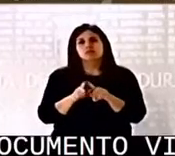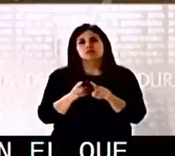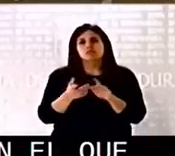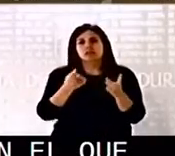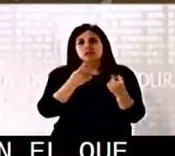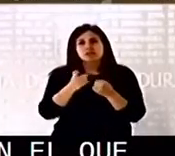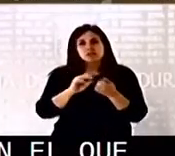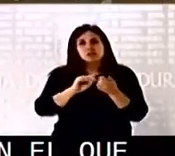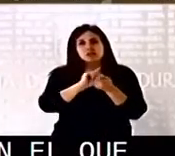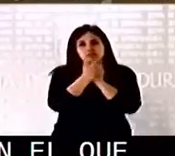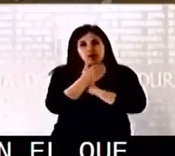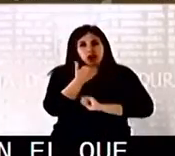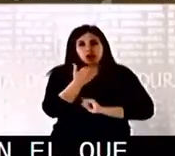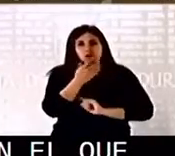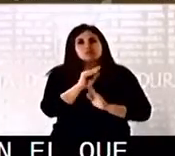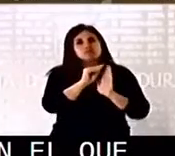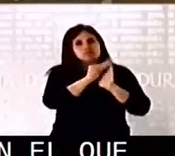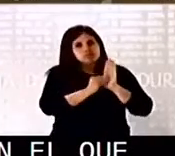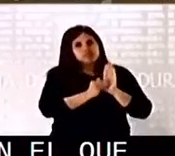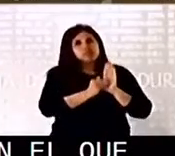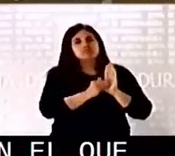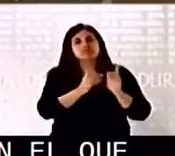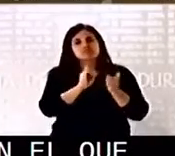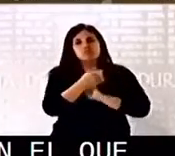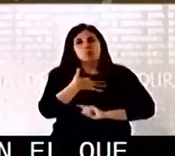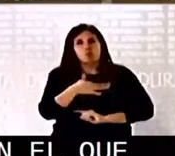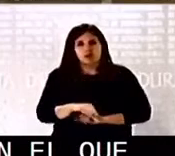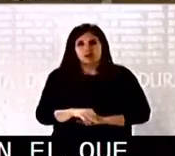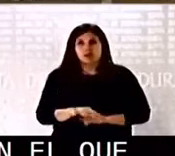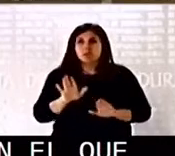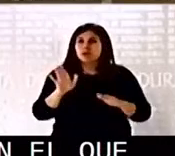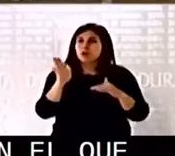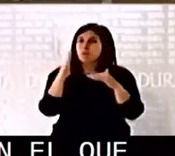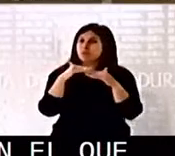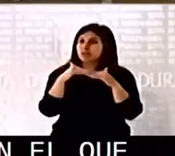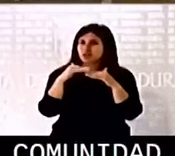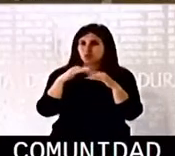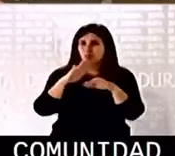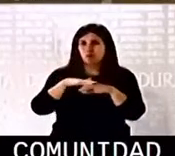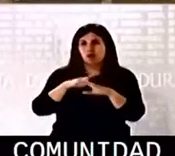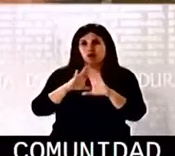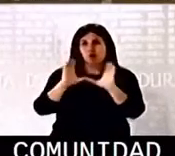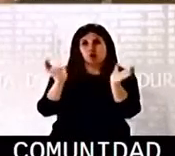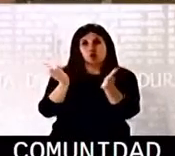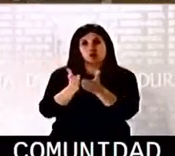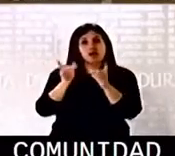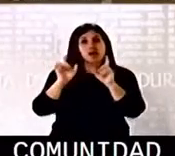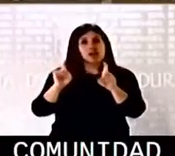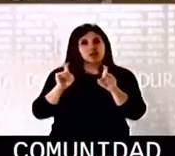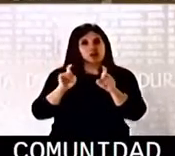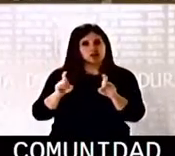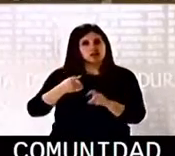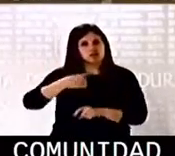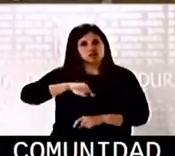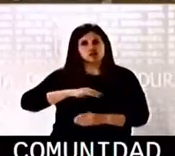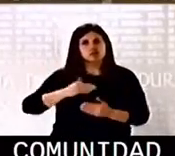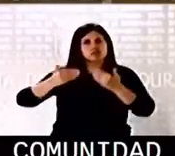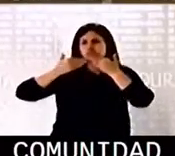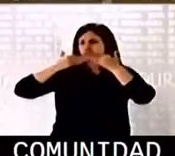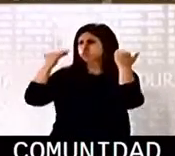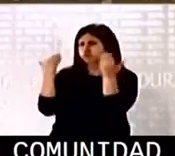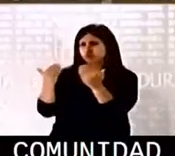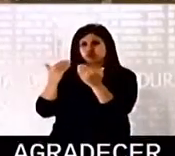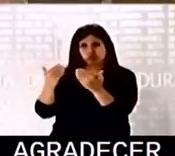necesario. Pero al menos que ya la comunidad educativa, a la que tanto le tenemos que agradecer, a